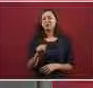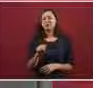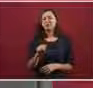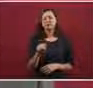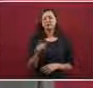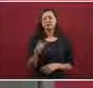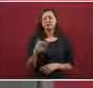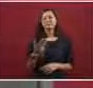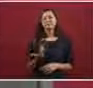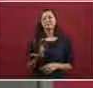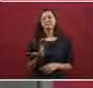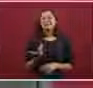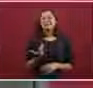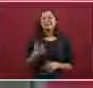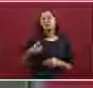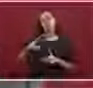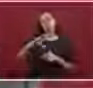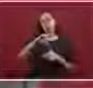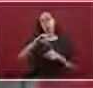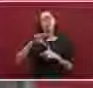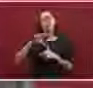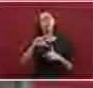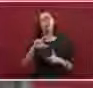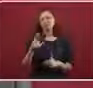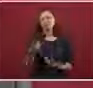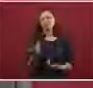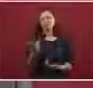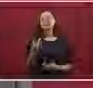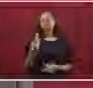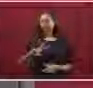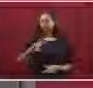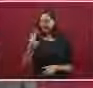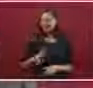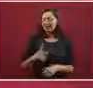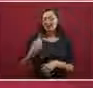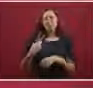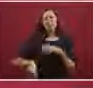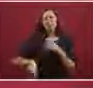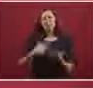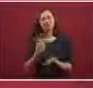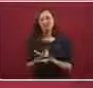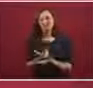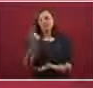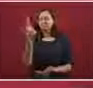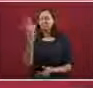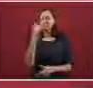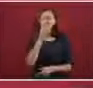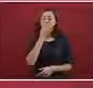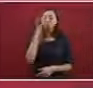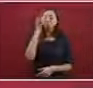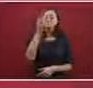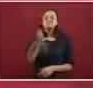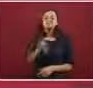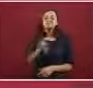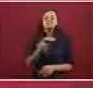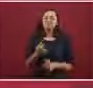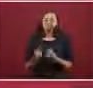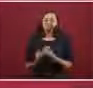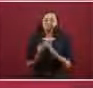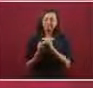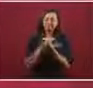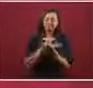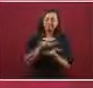Es así, un huracán que afectó mucho. Expresamos nuestra solidaridad,